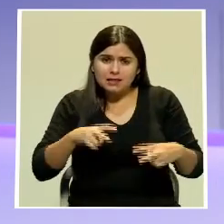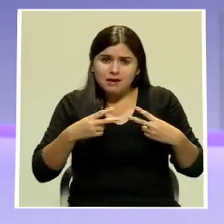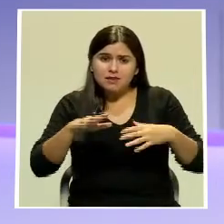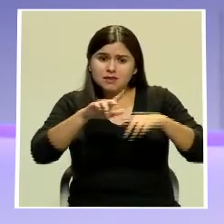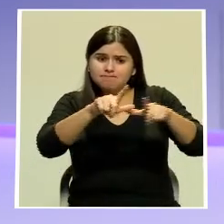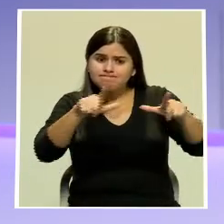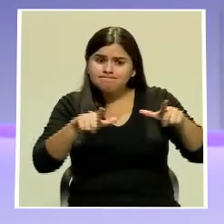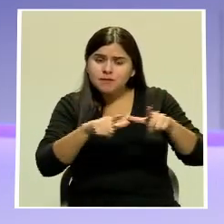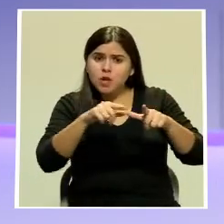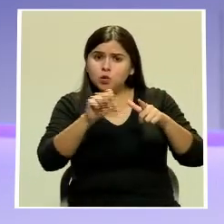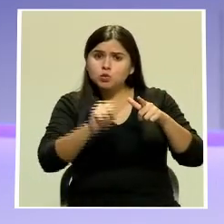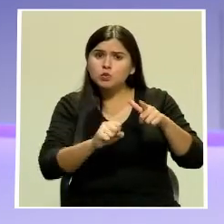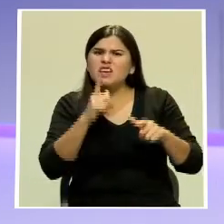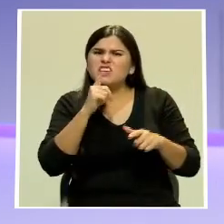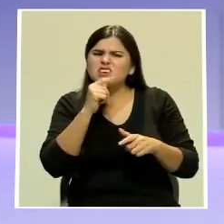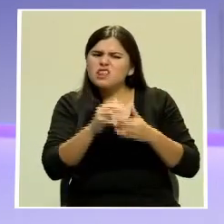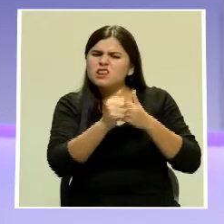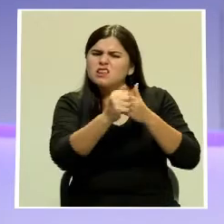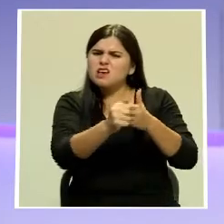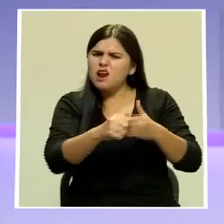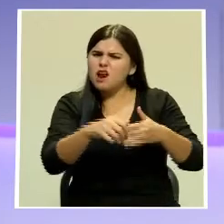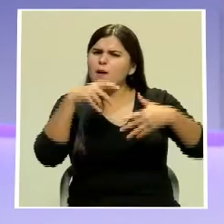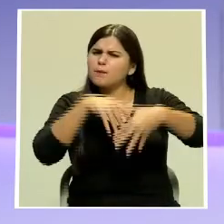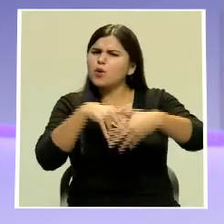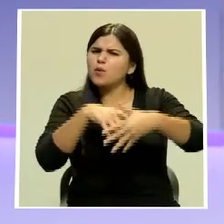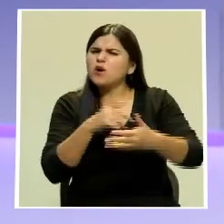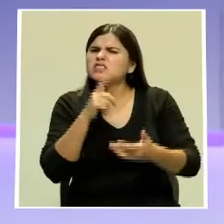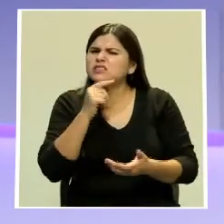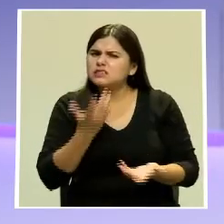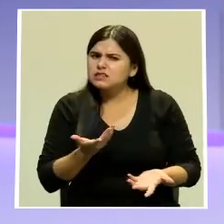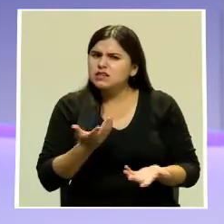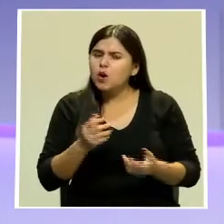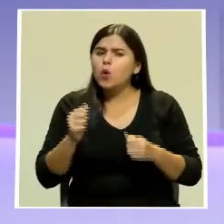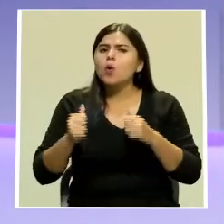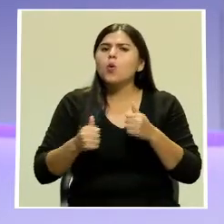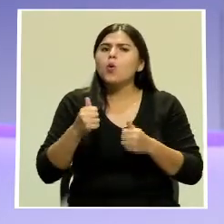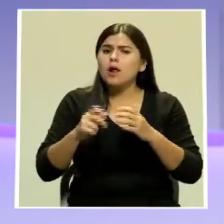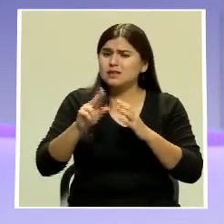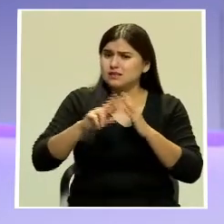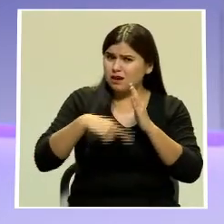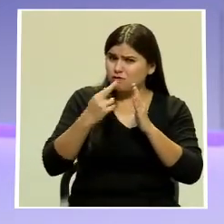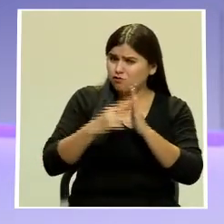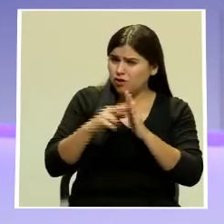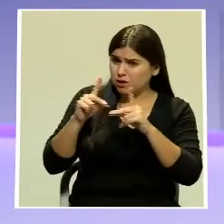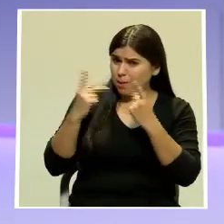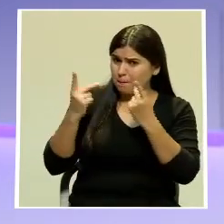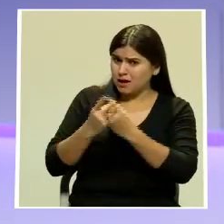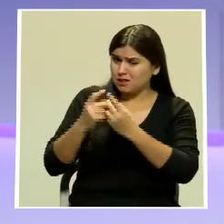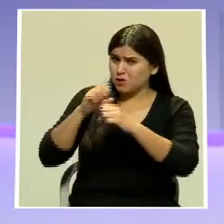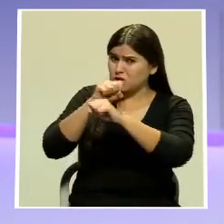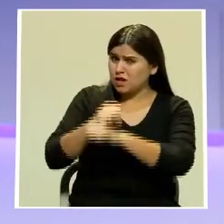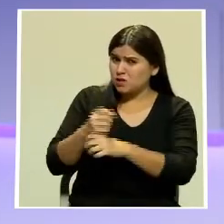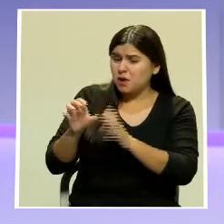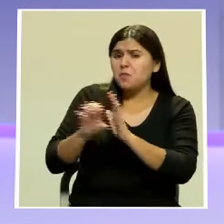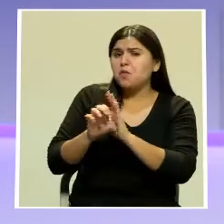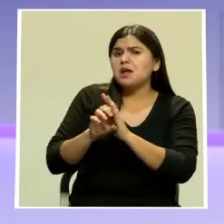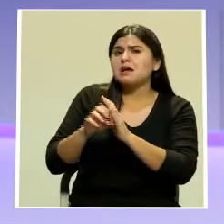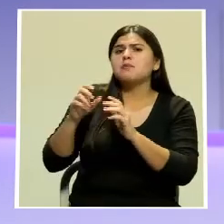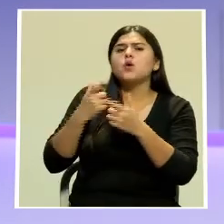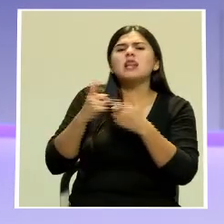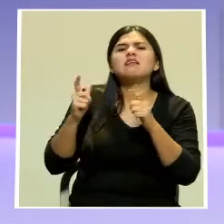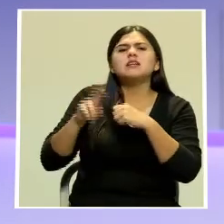la protesta social? ¿Cuál es el rol de los partidos tradicionales como Liberación Nacional? Para conversar